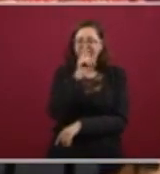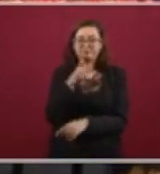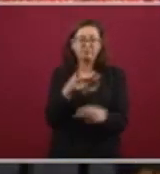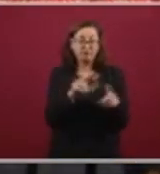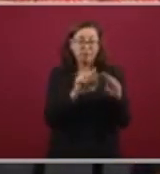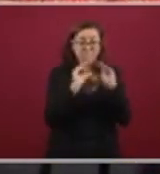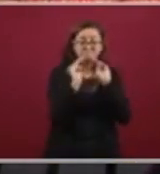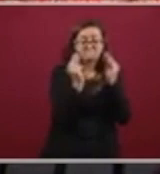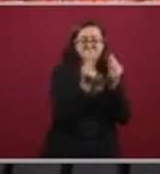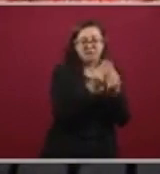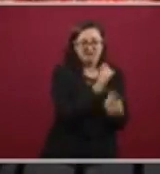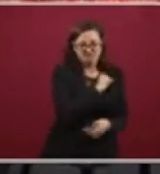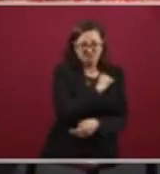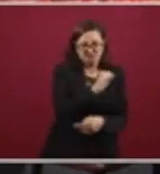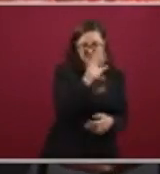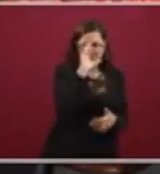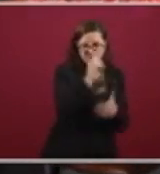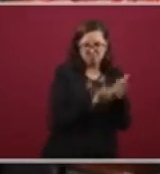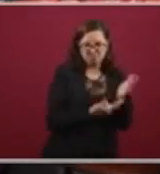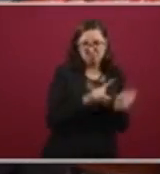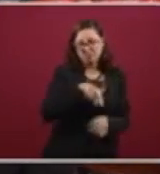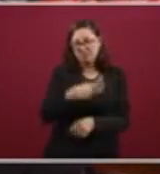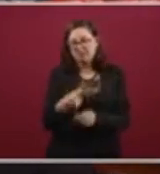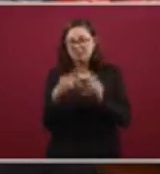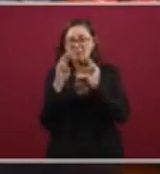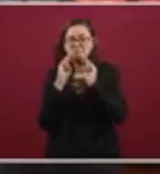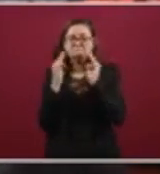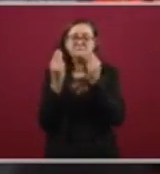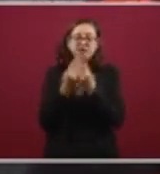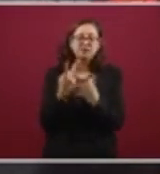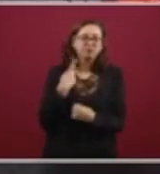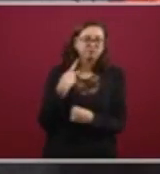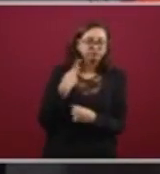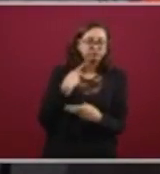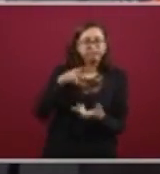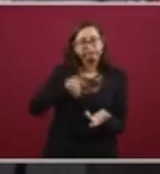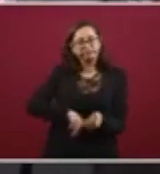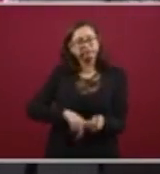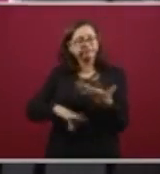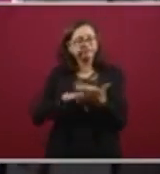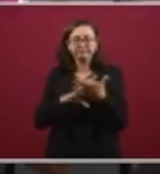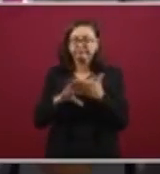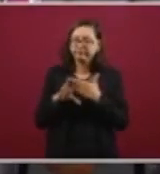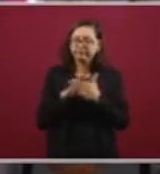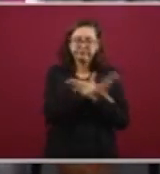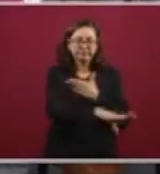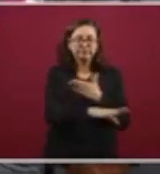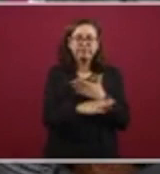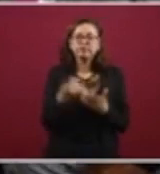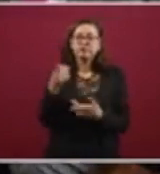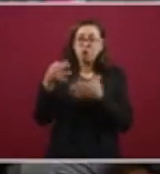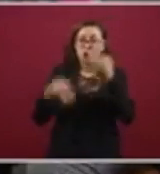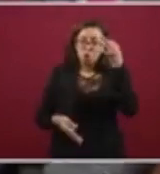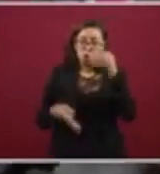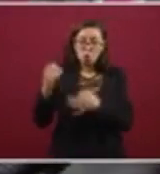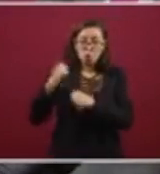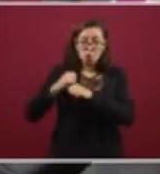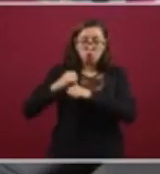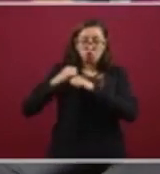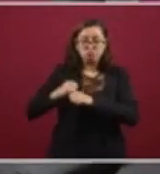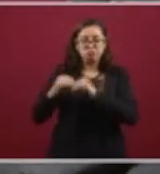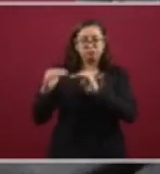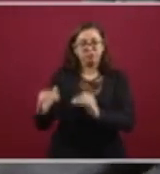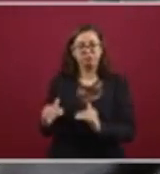delincuencia de cuello blanco, que el Poder Judicial esté a la altura de